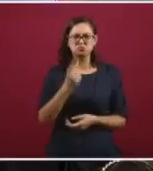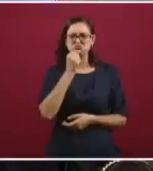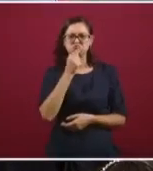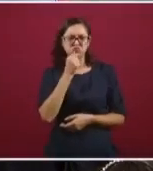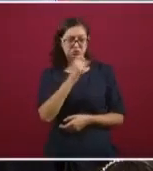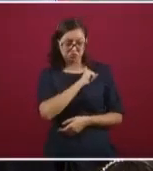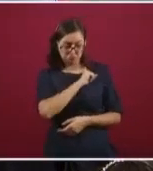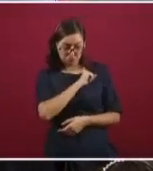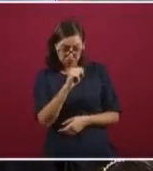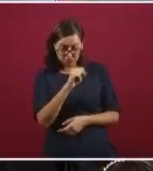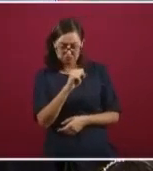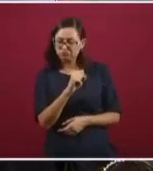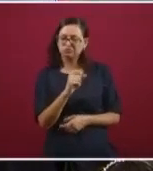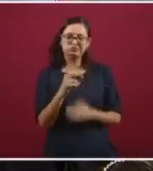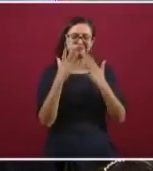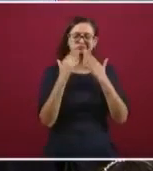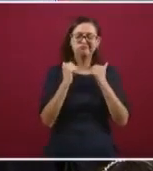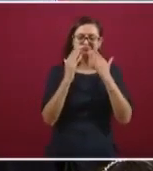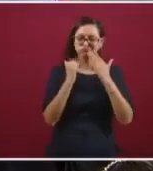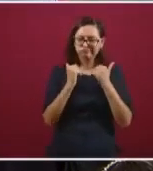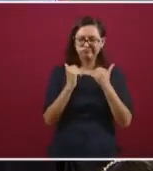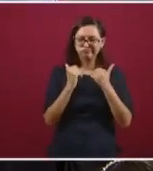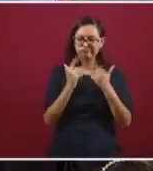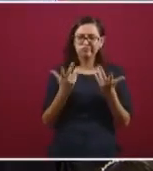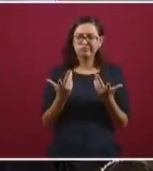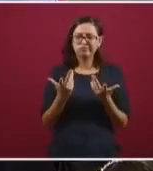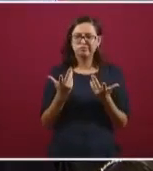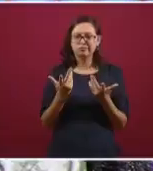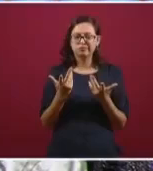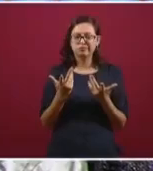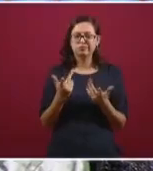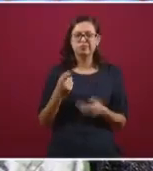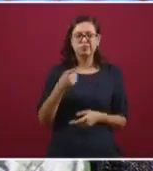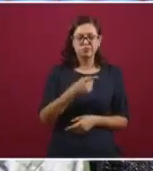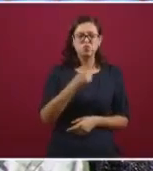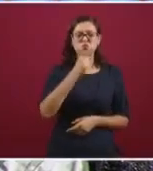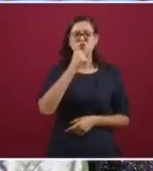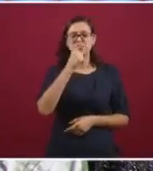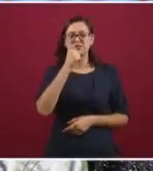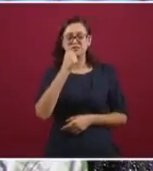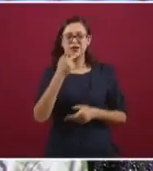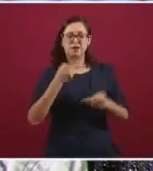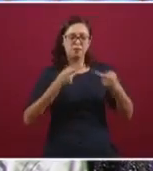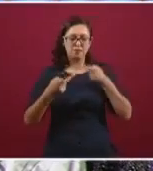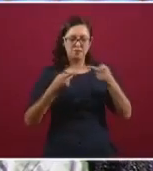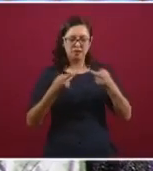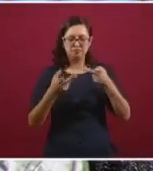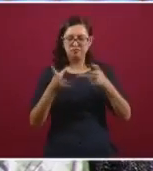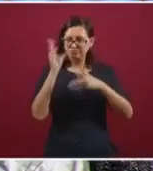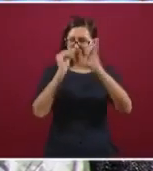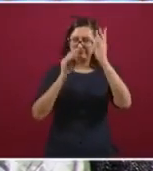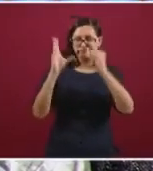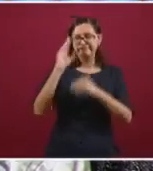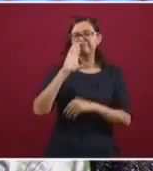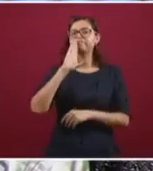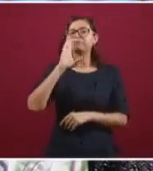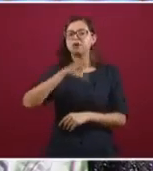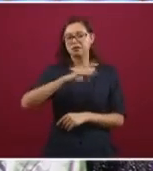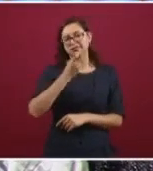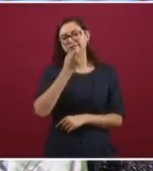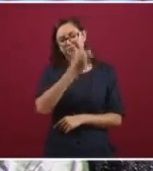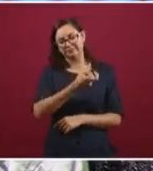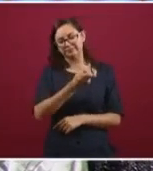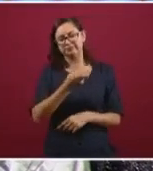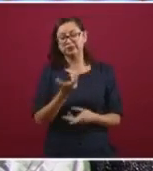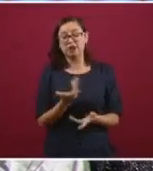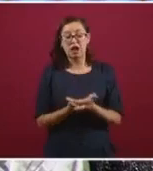malos, quizás lo que hay es policías mal preparados. En el caso de la Guardia Nacional,